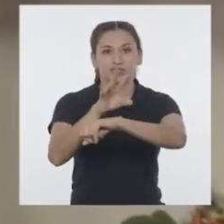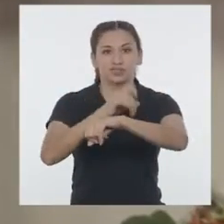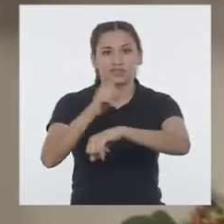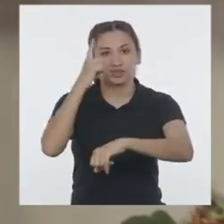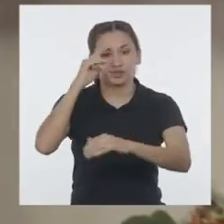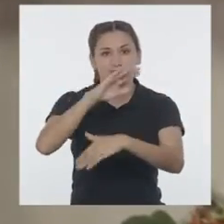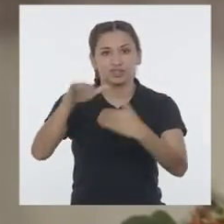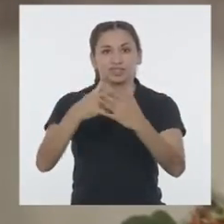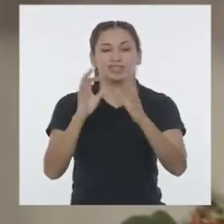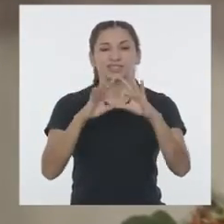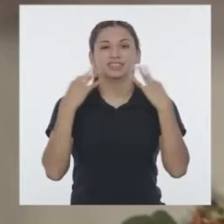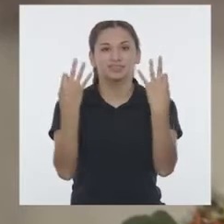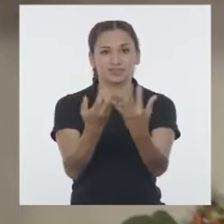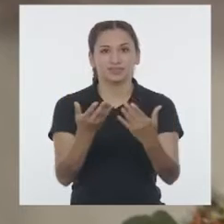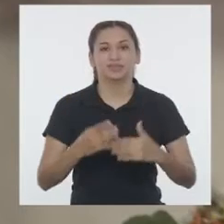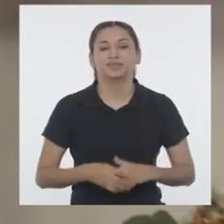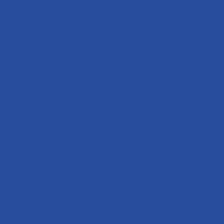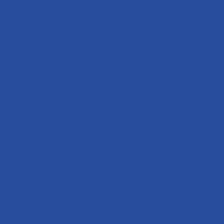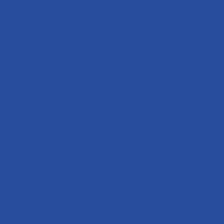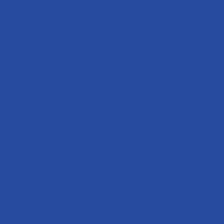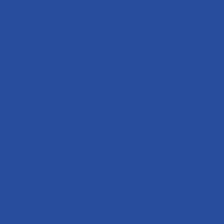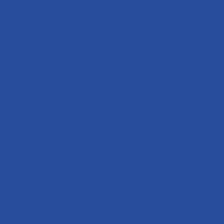segmento Consejos para las familias.